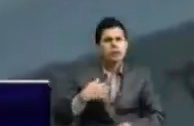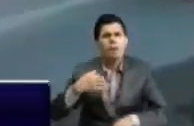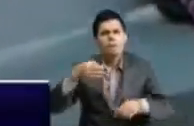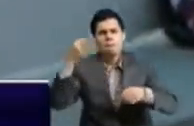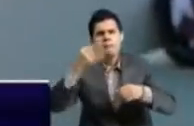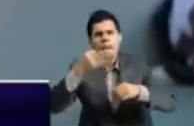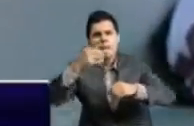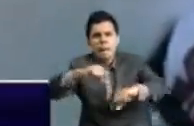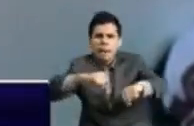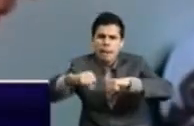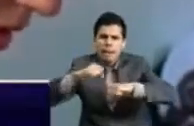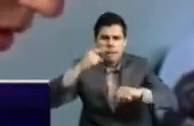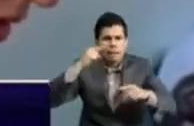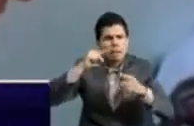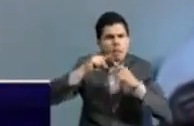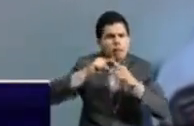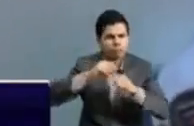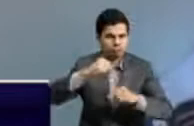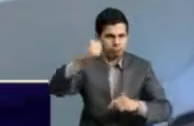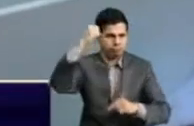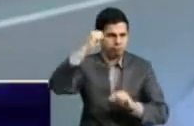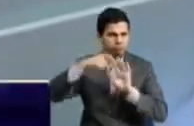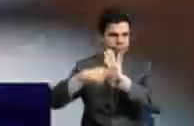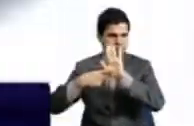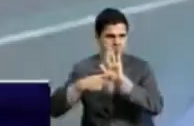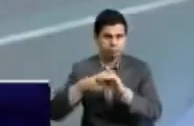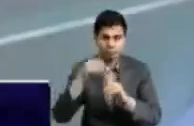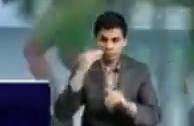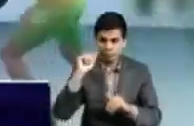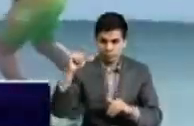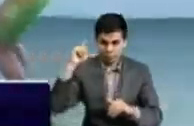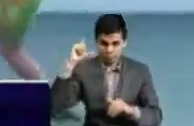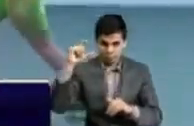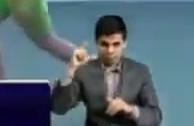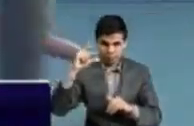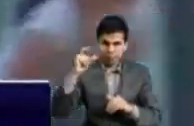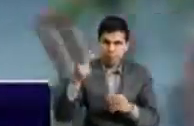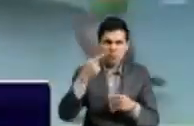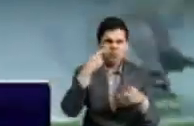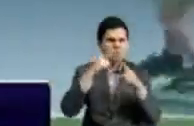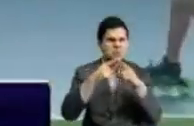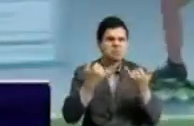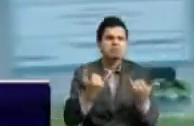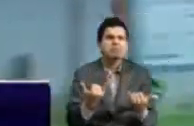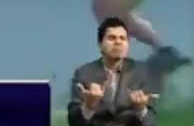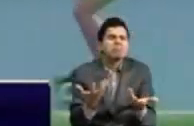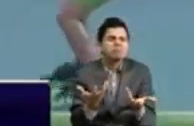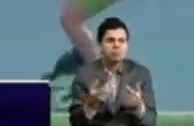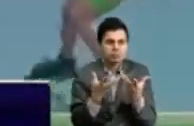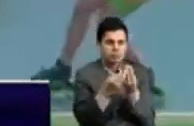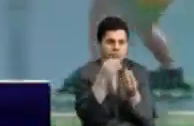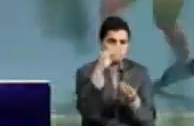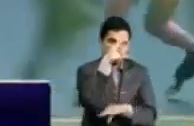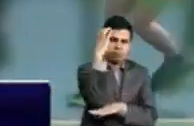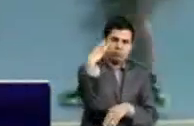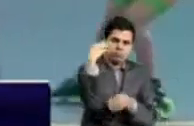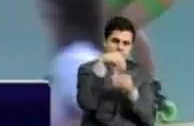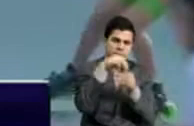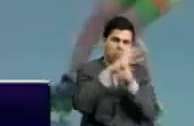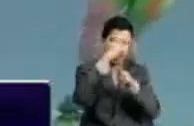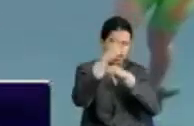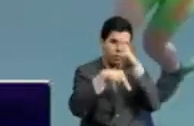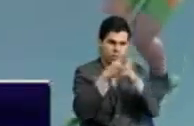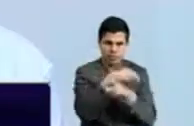y pude mostrar todo mi potencia. La patinadora rojinegra aseguró que ahora el objetivo será participar con la Selección Colombia en el Mundial de